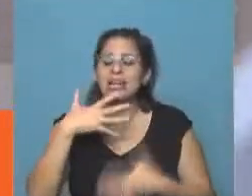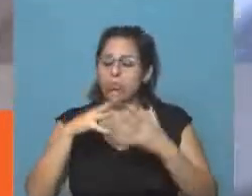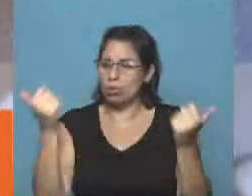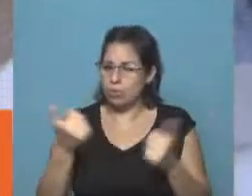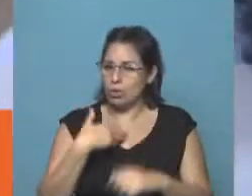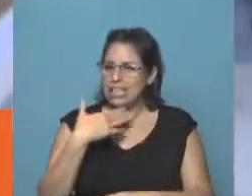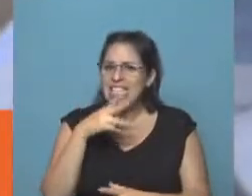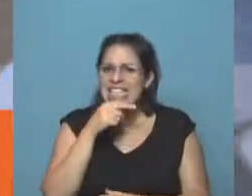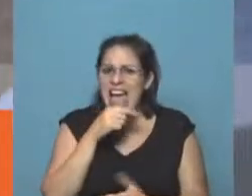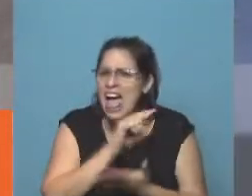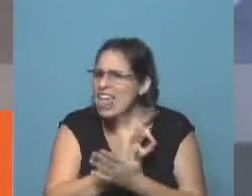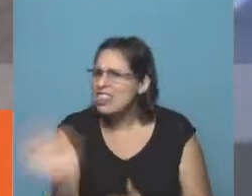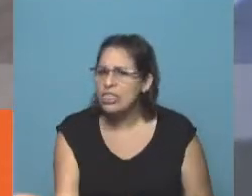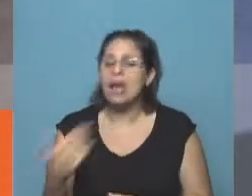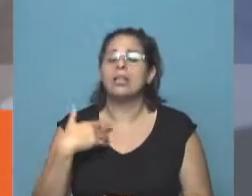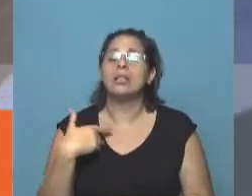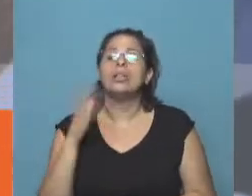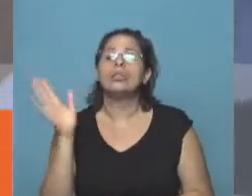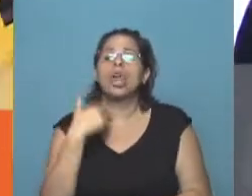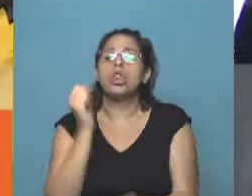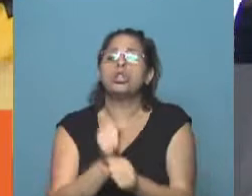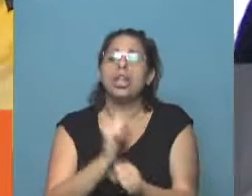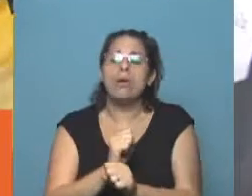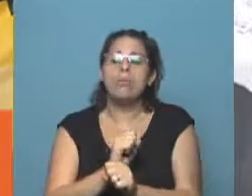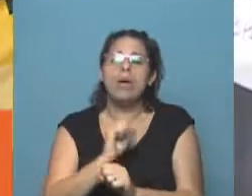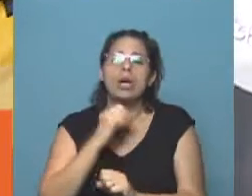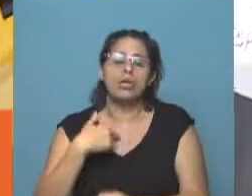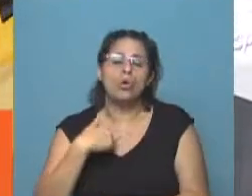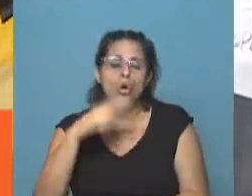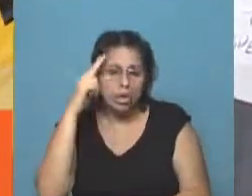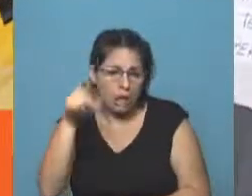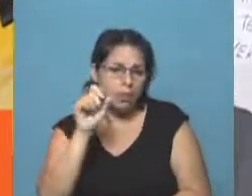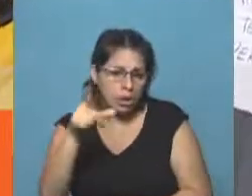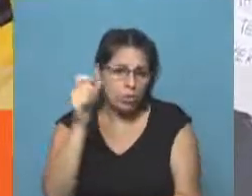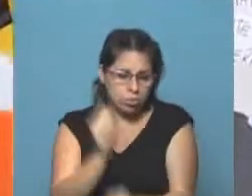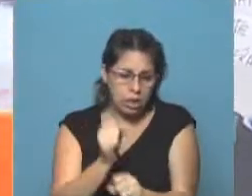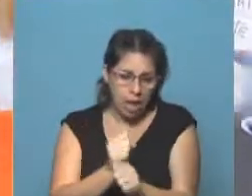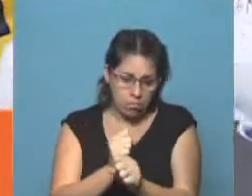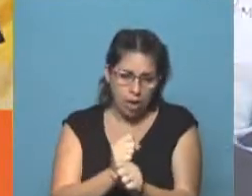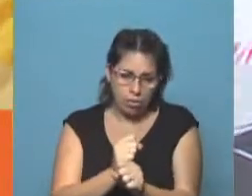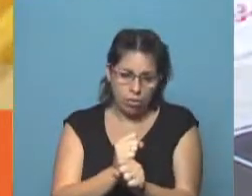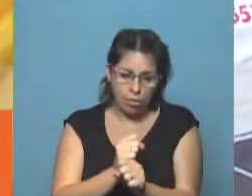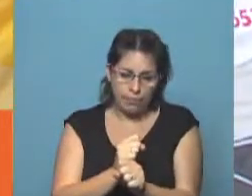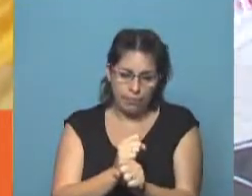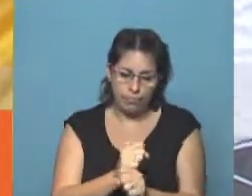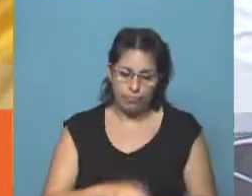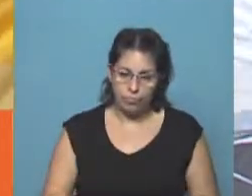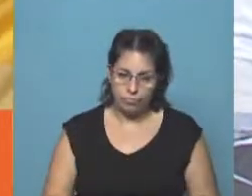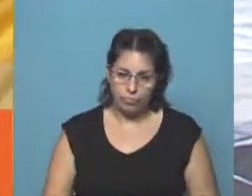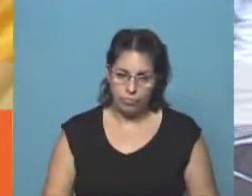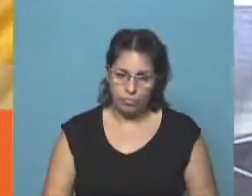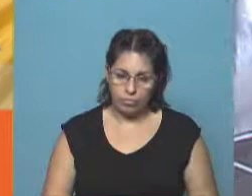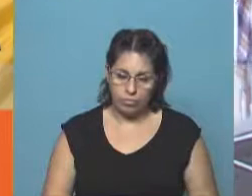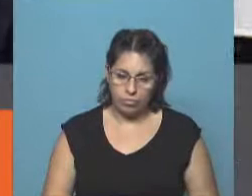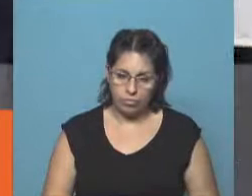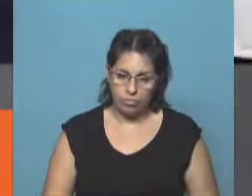puedo enterar nada porque están trabajando ellos, respeto su trabajo y ellos